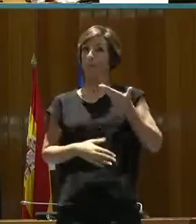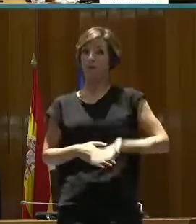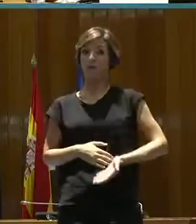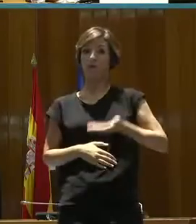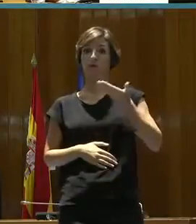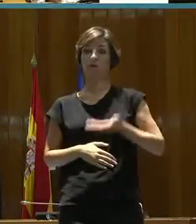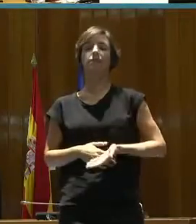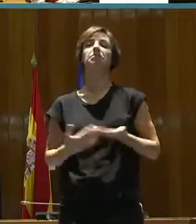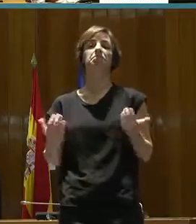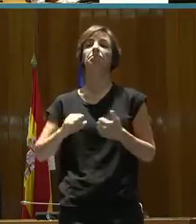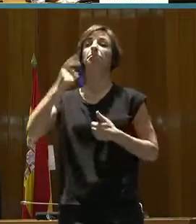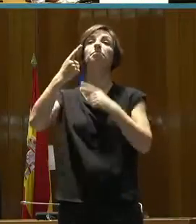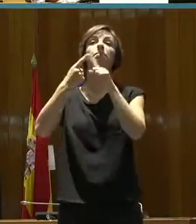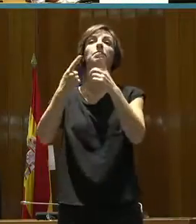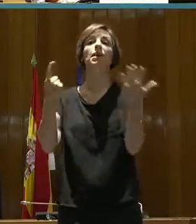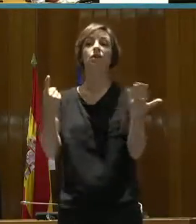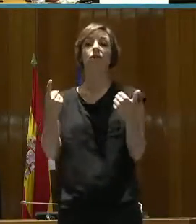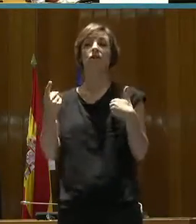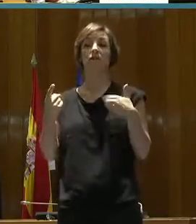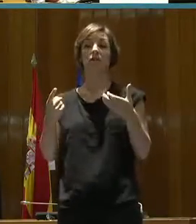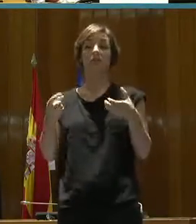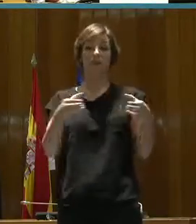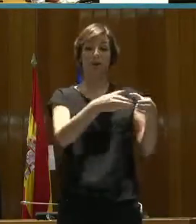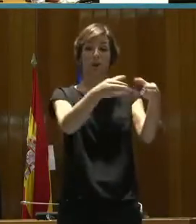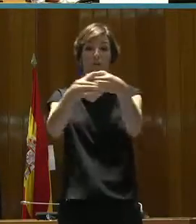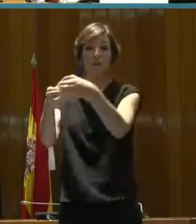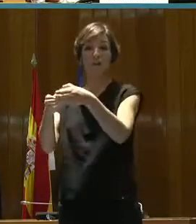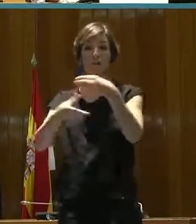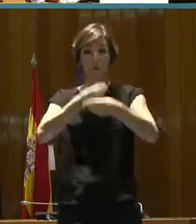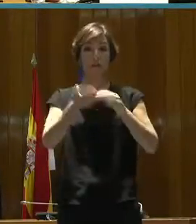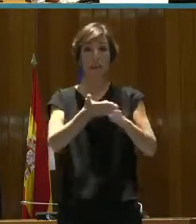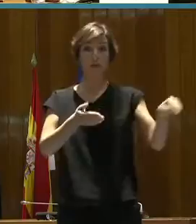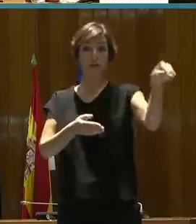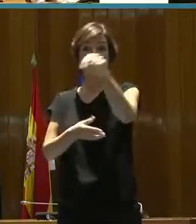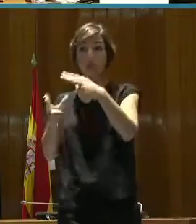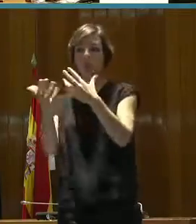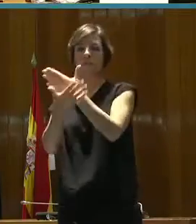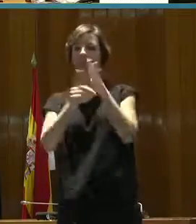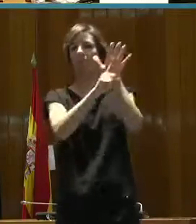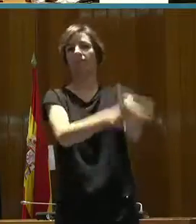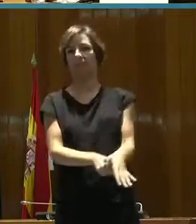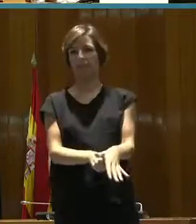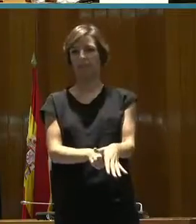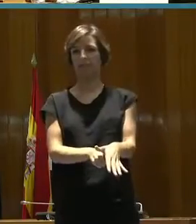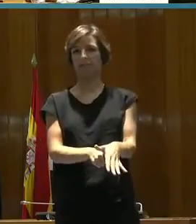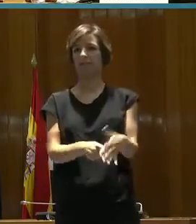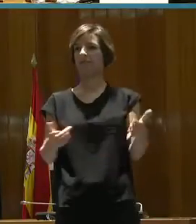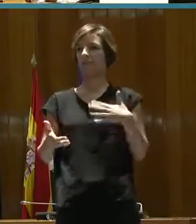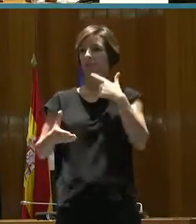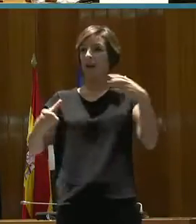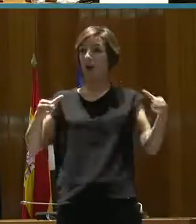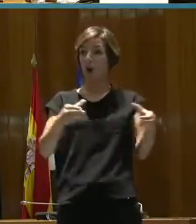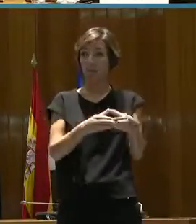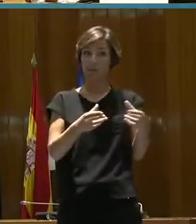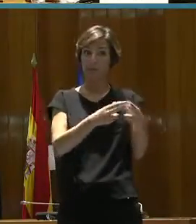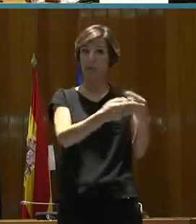importantes. En primer lugar, la discriminación de las comunidades designantes a nivel social, por lo tanto como colectivos